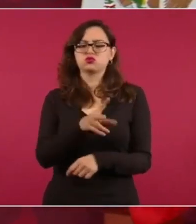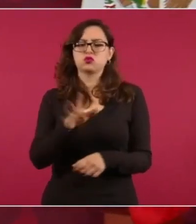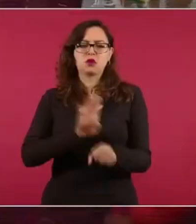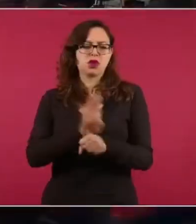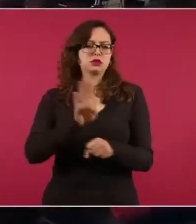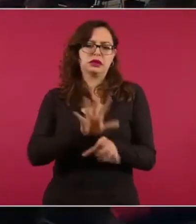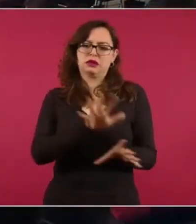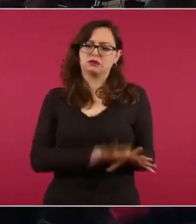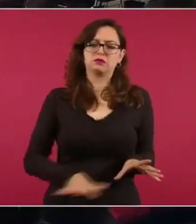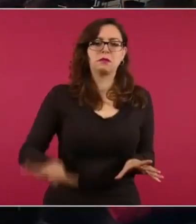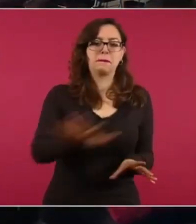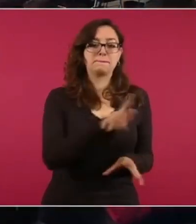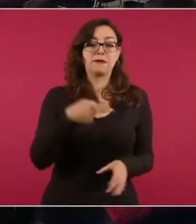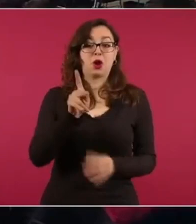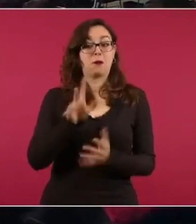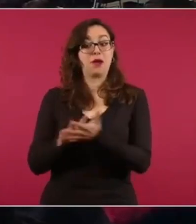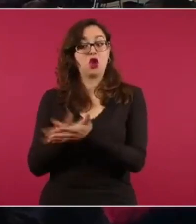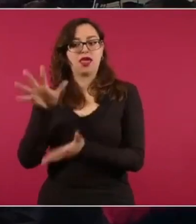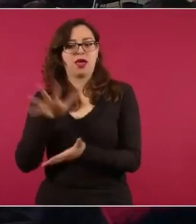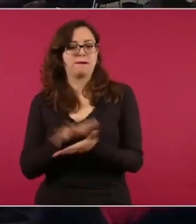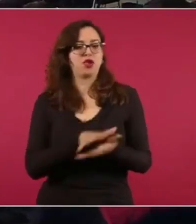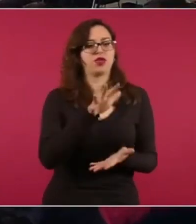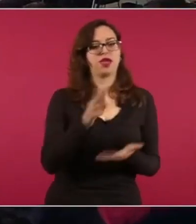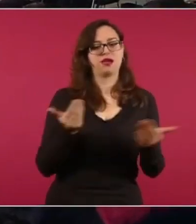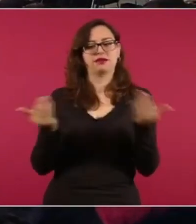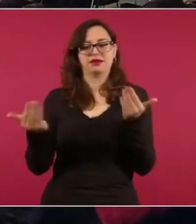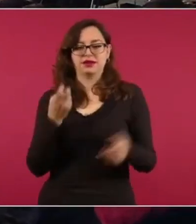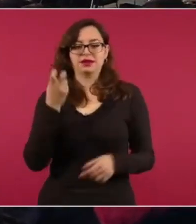Lula, pero sí